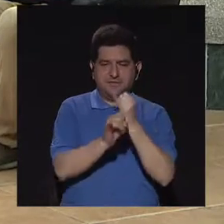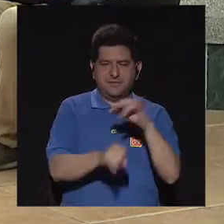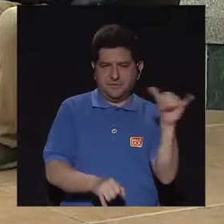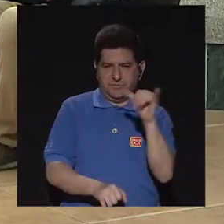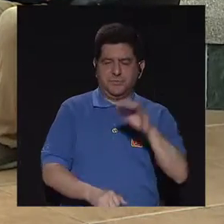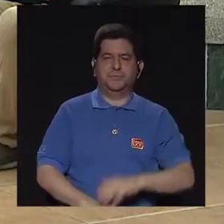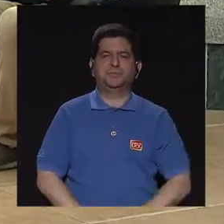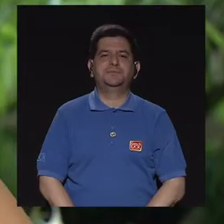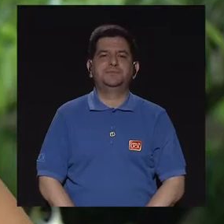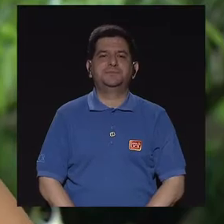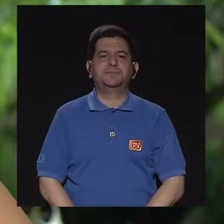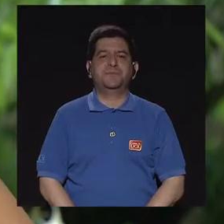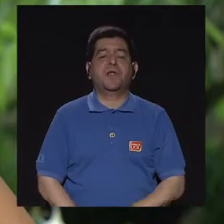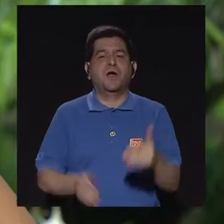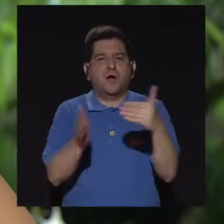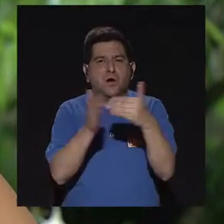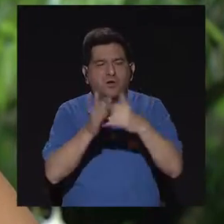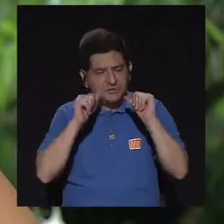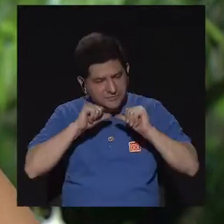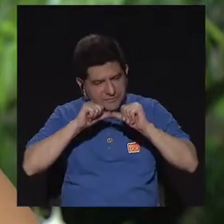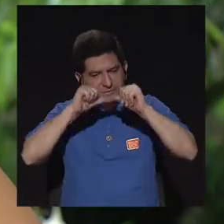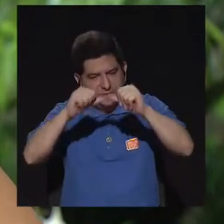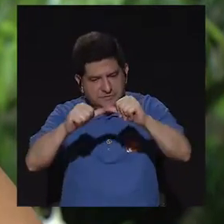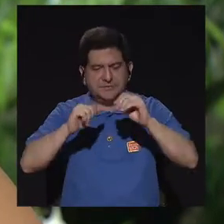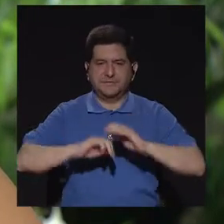Internacional. Bueno, retomando